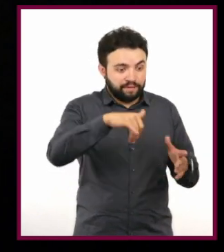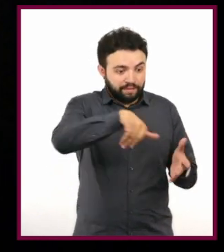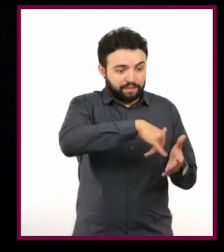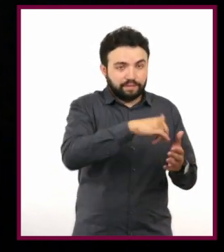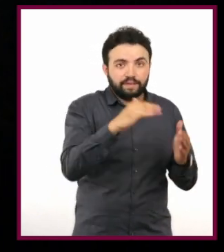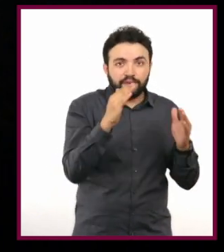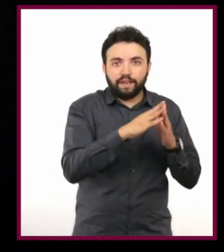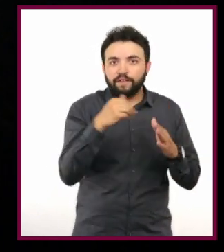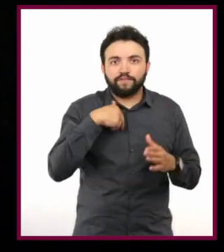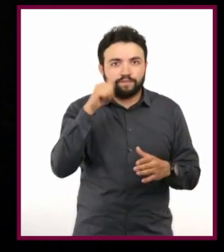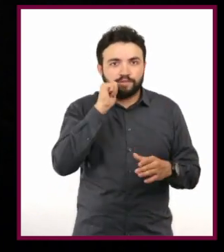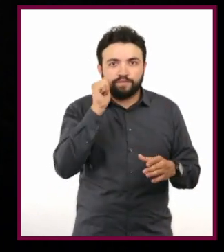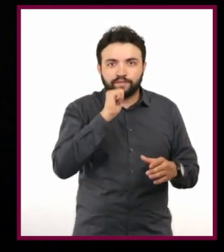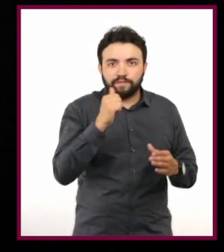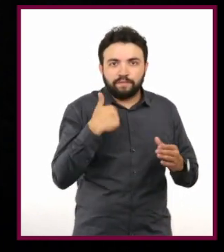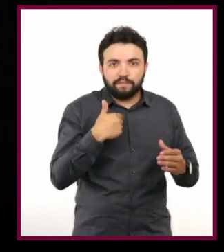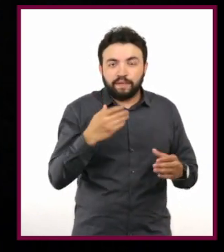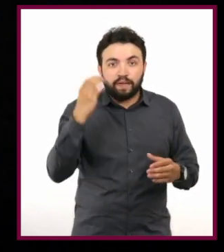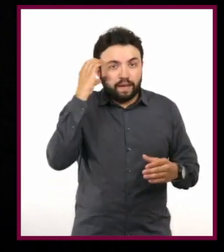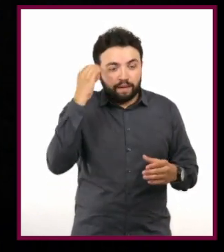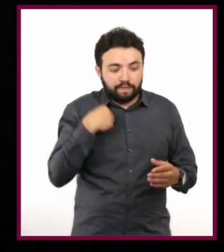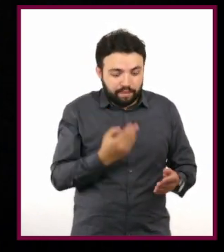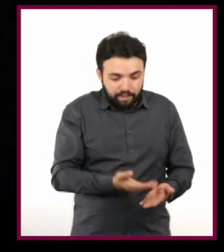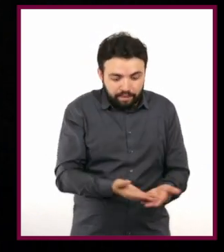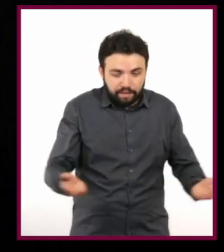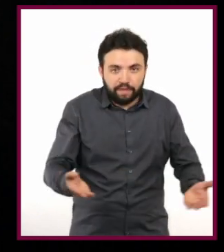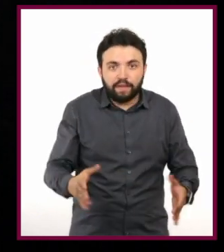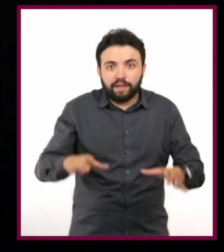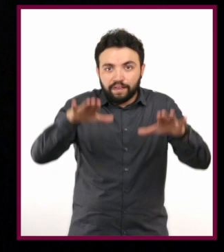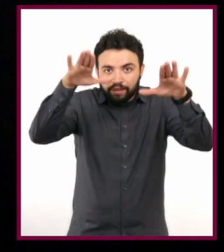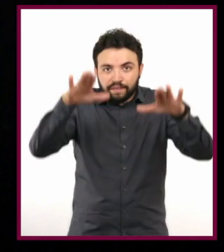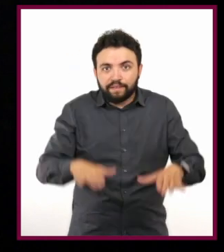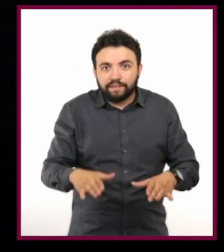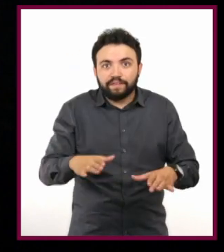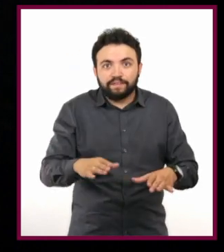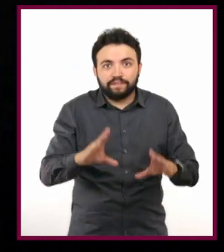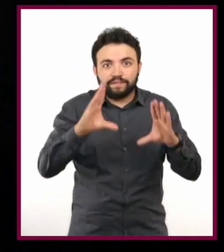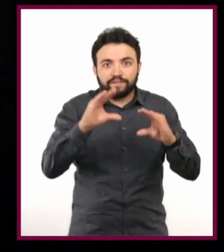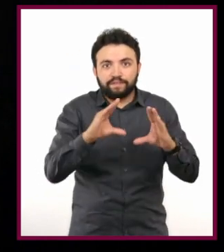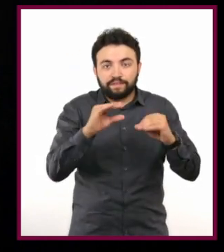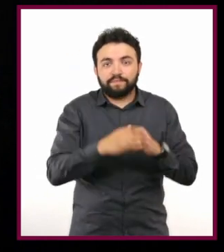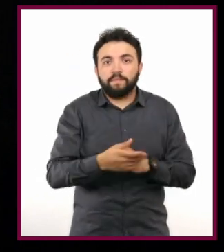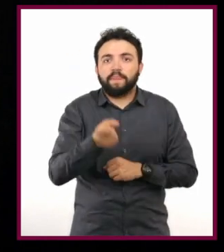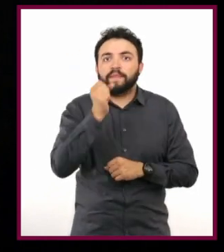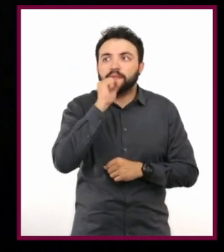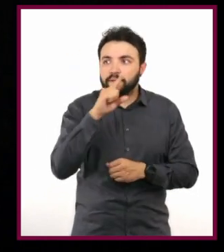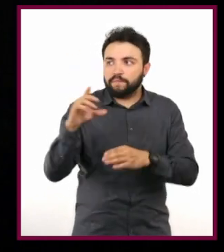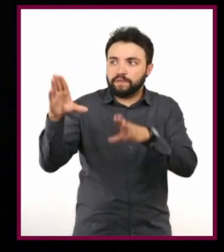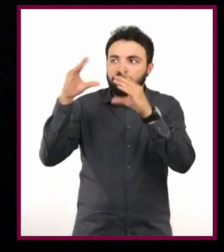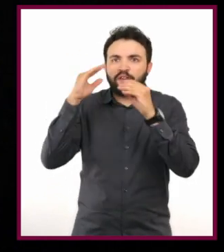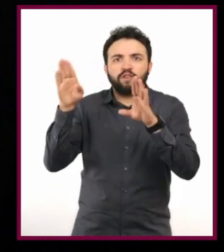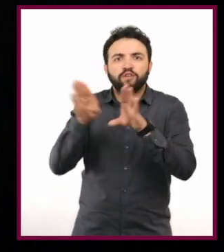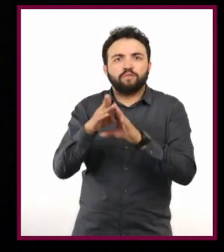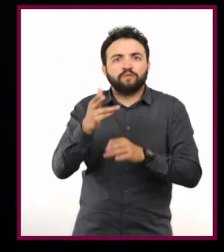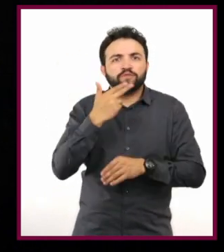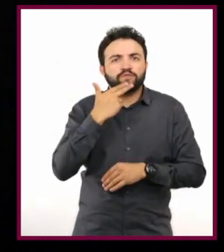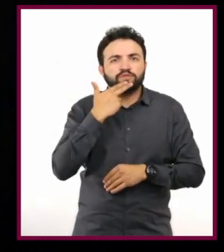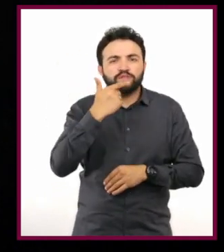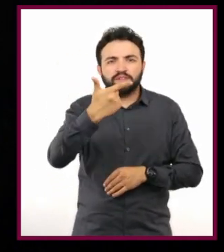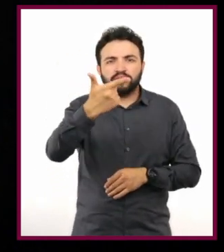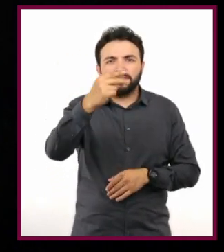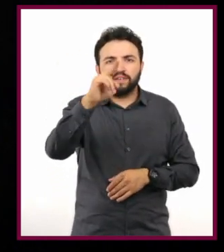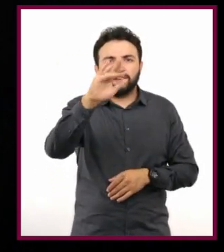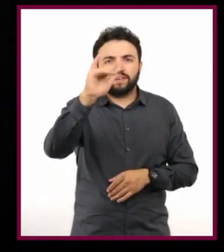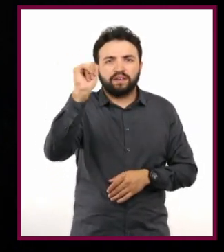plancha en la casa, y la verdad, sí funciona. También me enseñó a usar la guía Rogi.